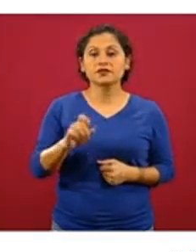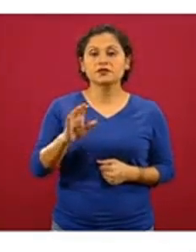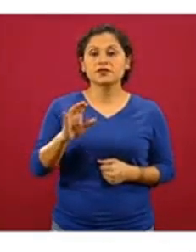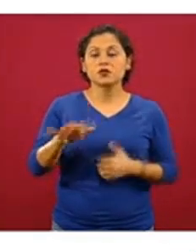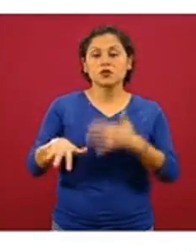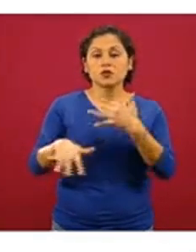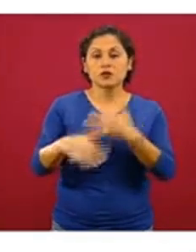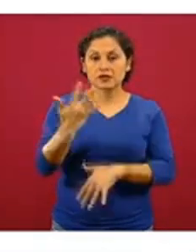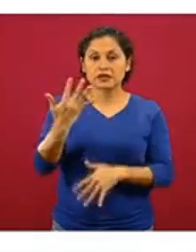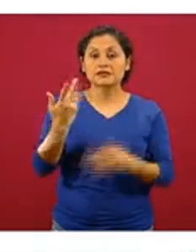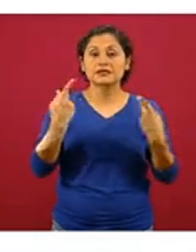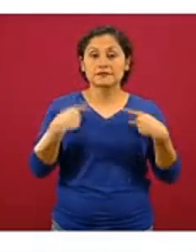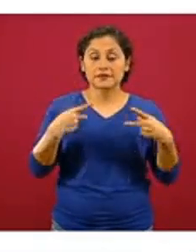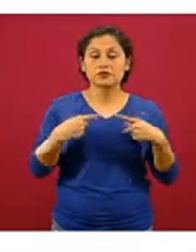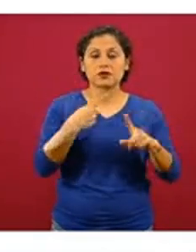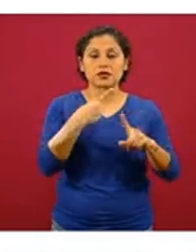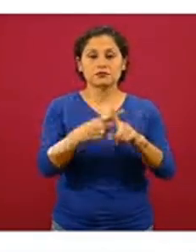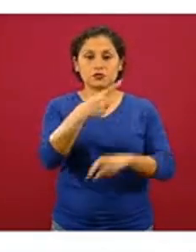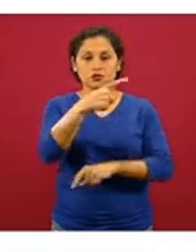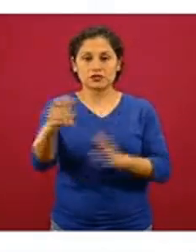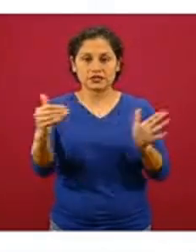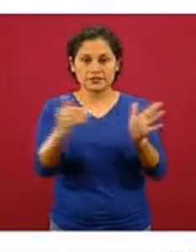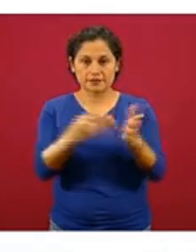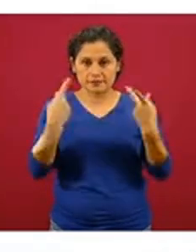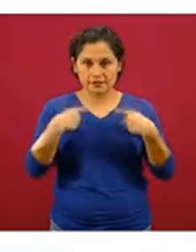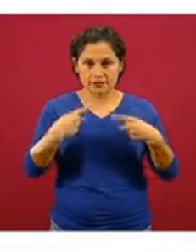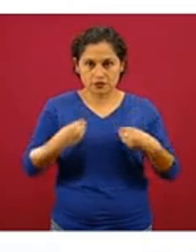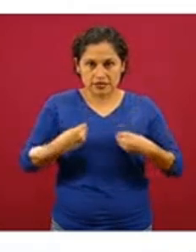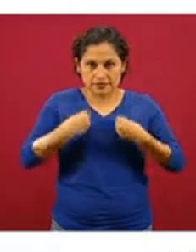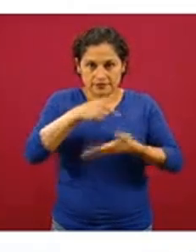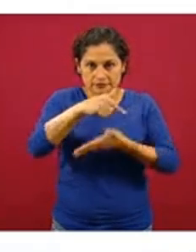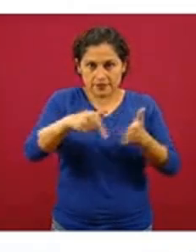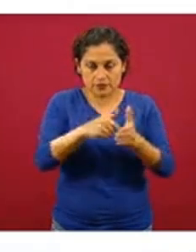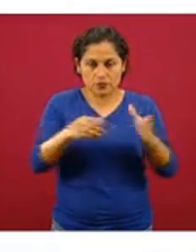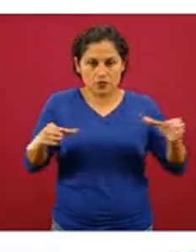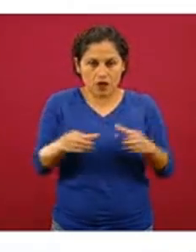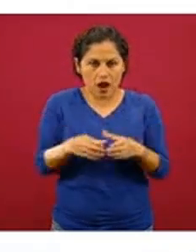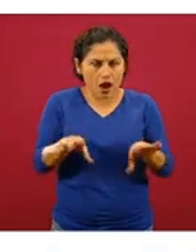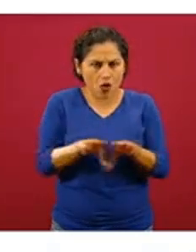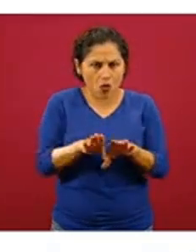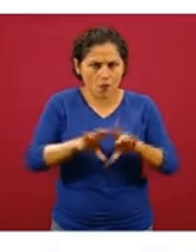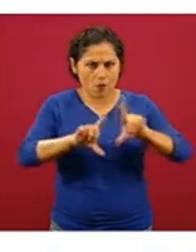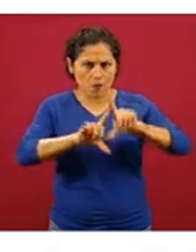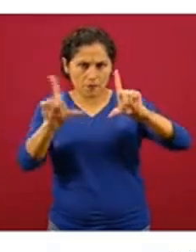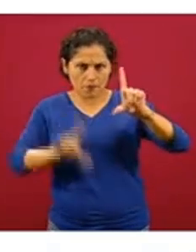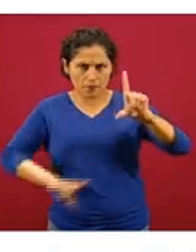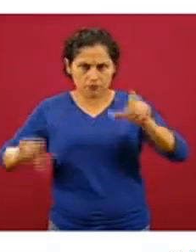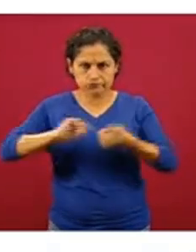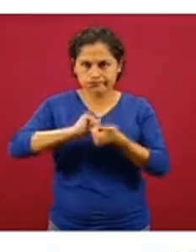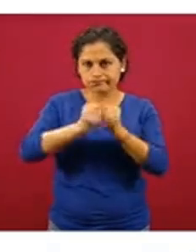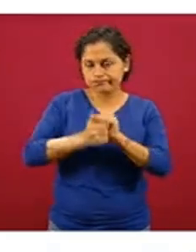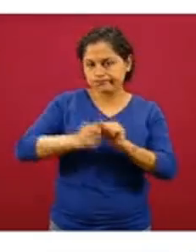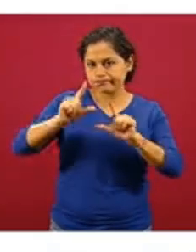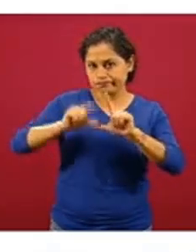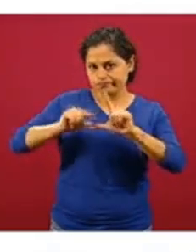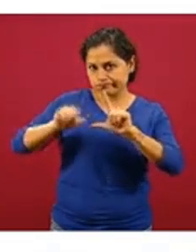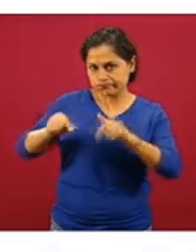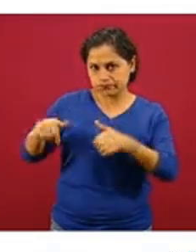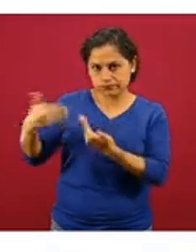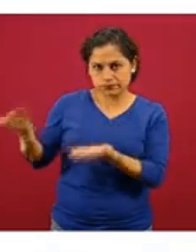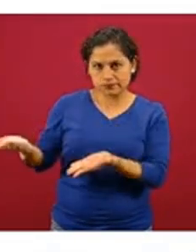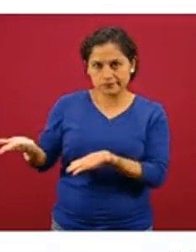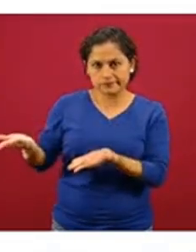115 personas por 100.000 habitantes, se distribuye de esta manera en el territorio. Veámoslo en la gráfica de columnas en la siguiente